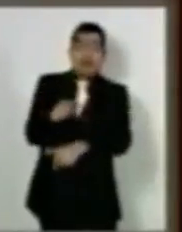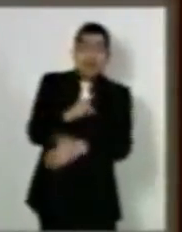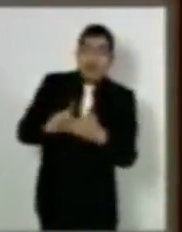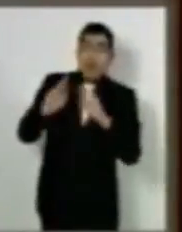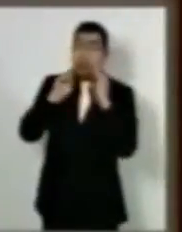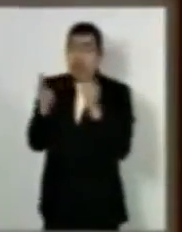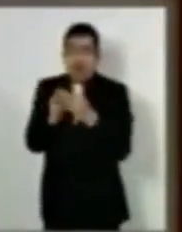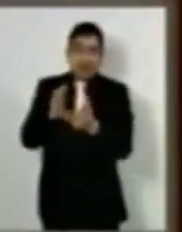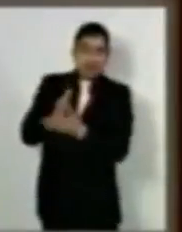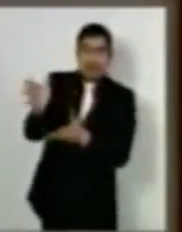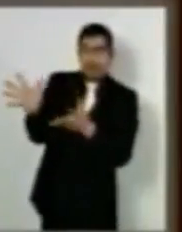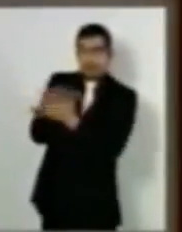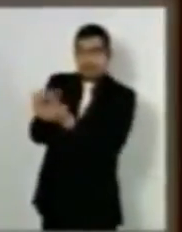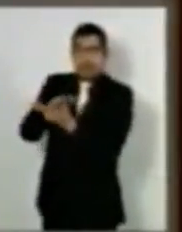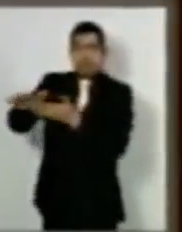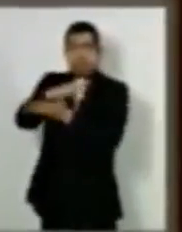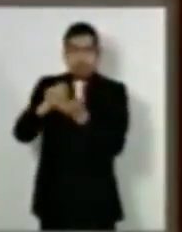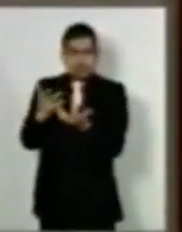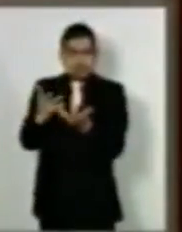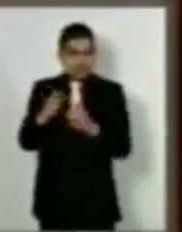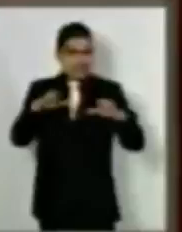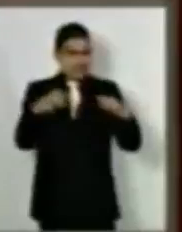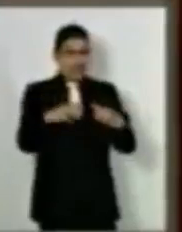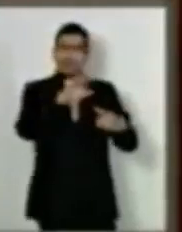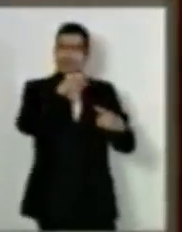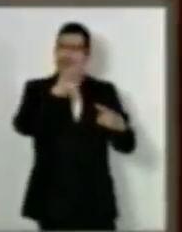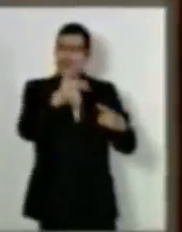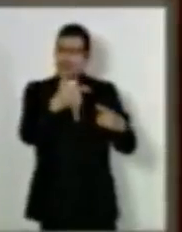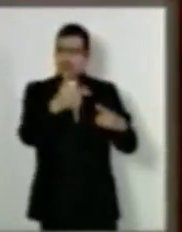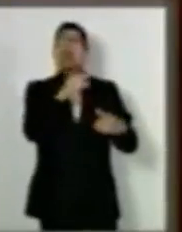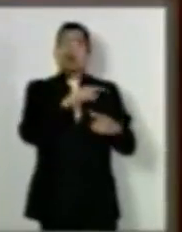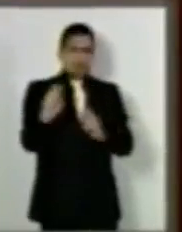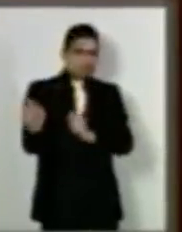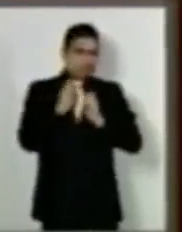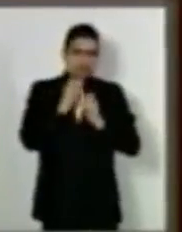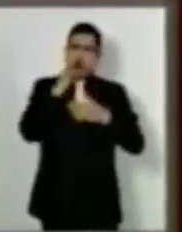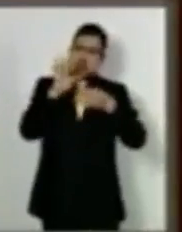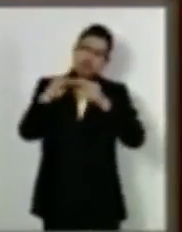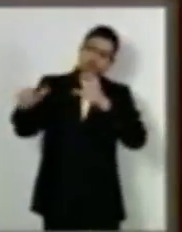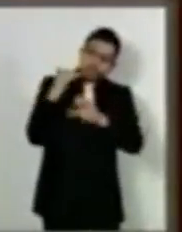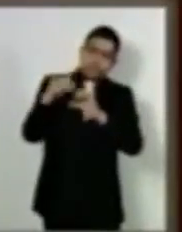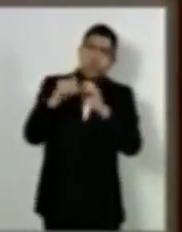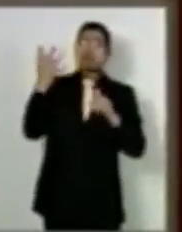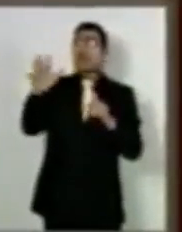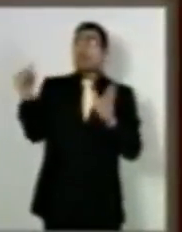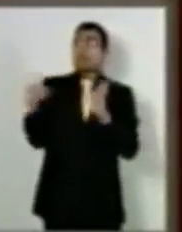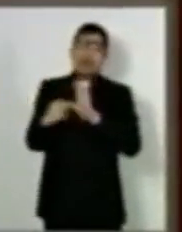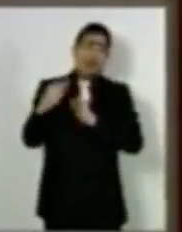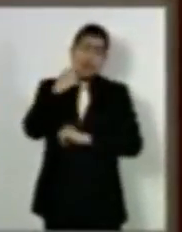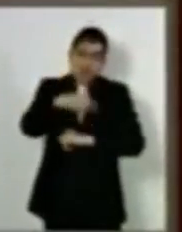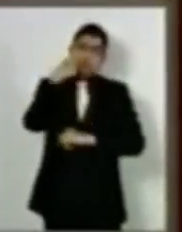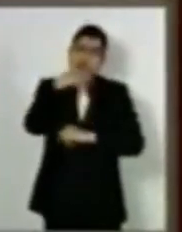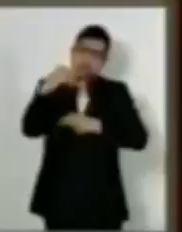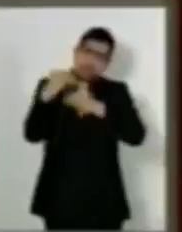organizado, la Comisión de los Derechos Humanos ha recibido aproximadamente 10,000